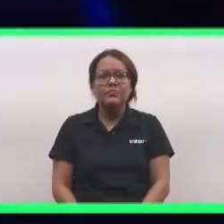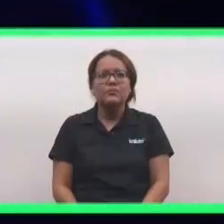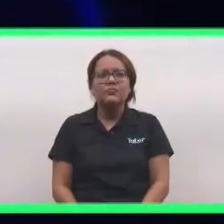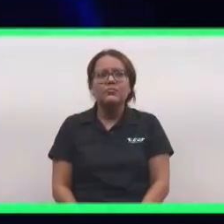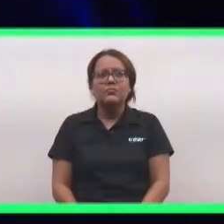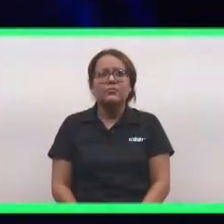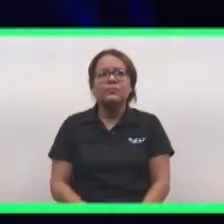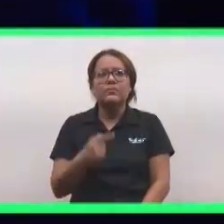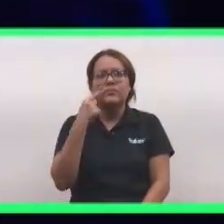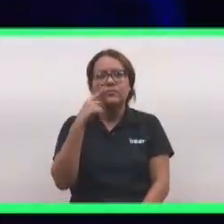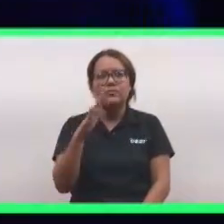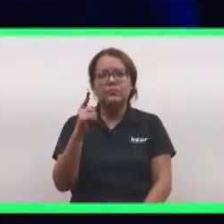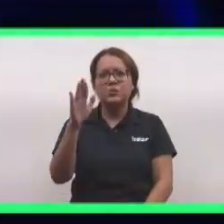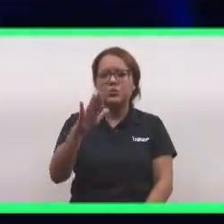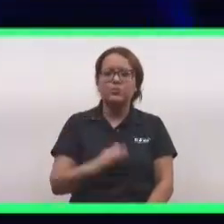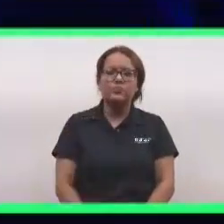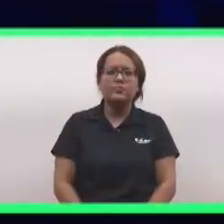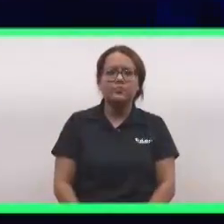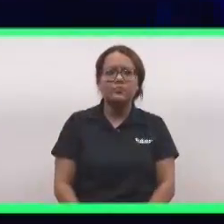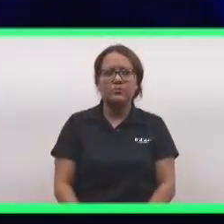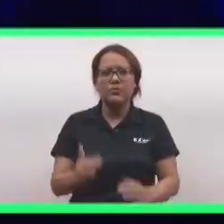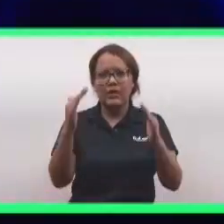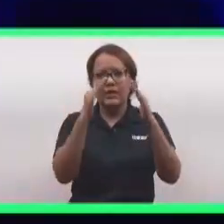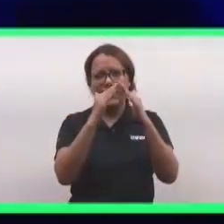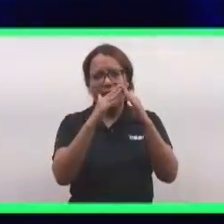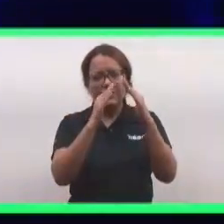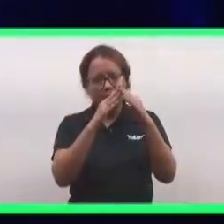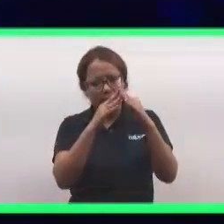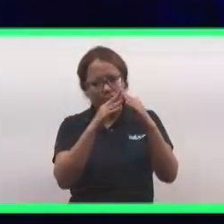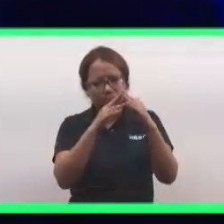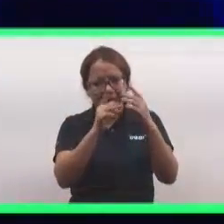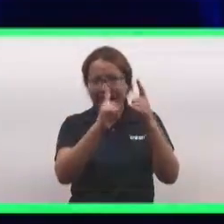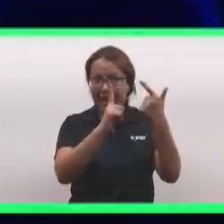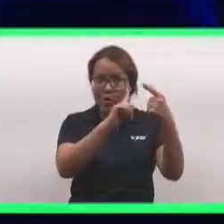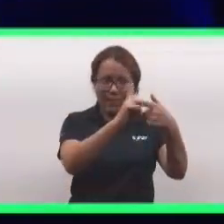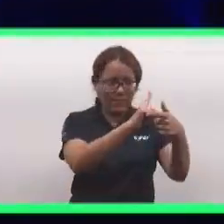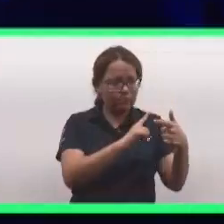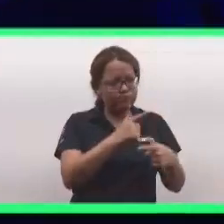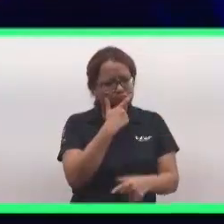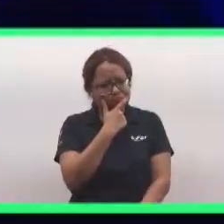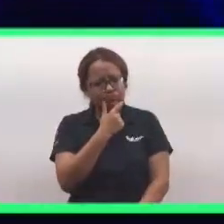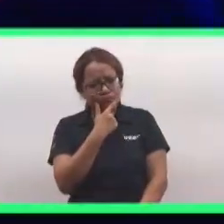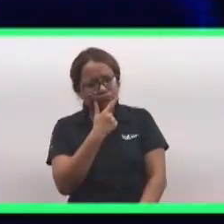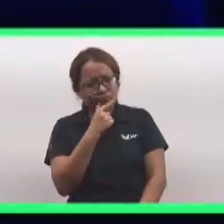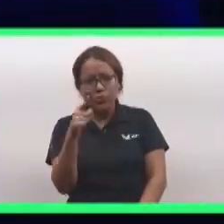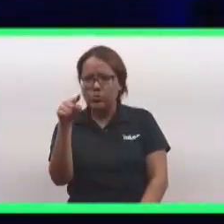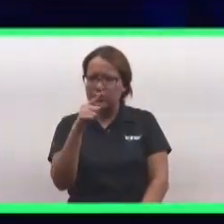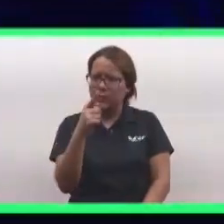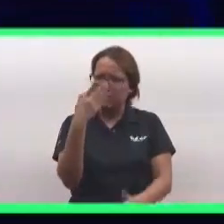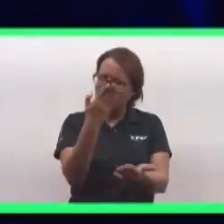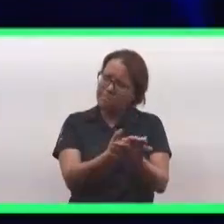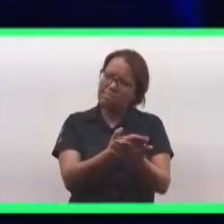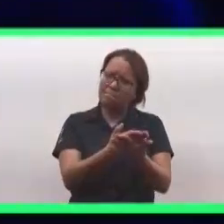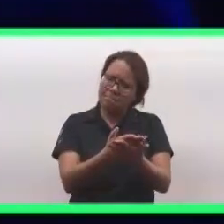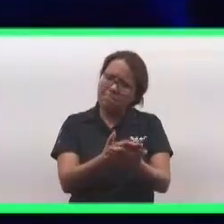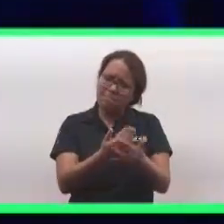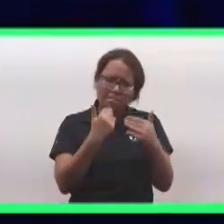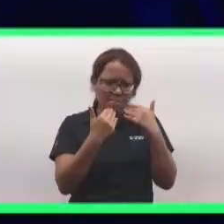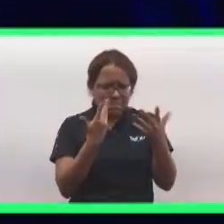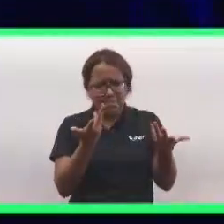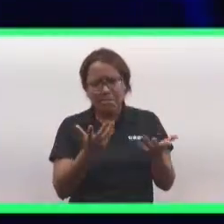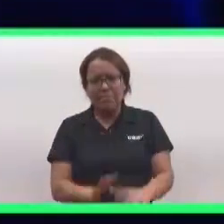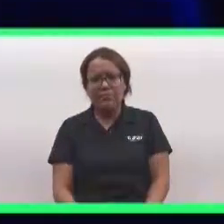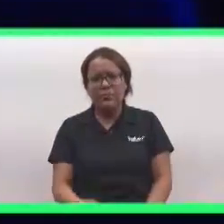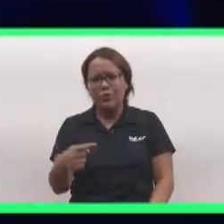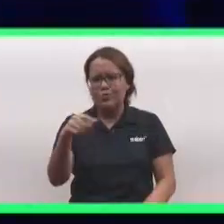Si usted está desarmando su casa o por las cosas de la vida se le va a desarmar, hermanito lindo, sea usted la parte propositiva.